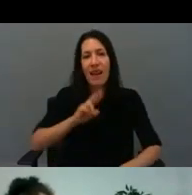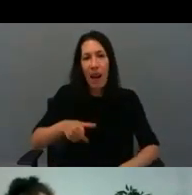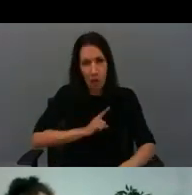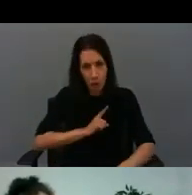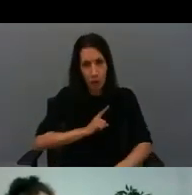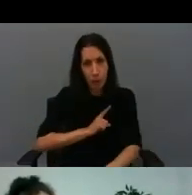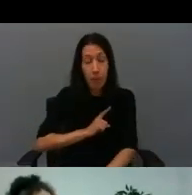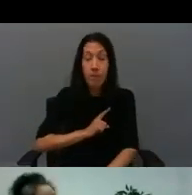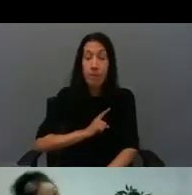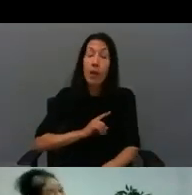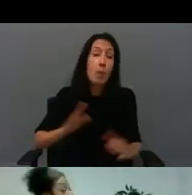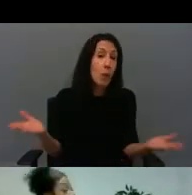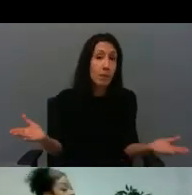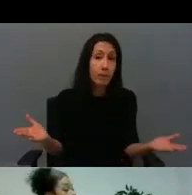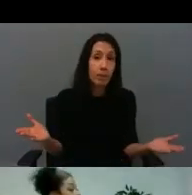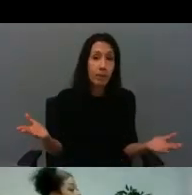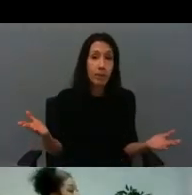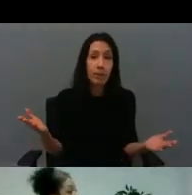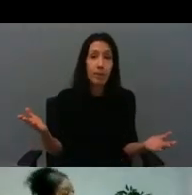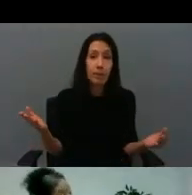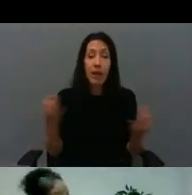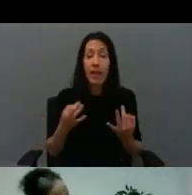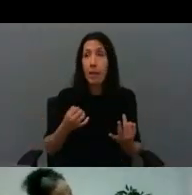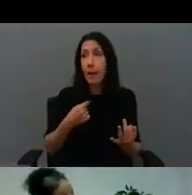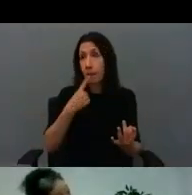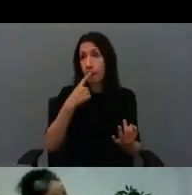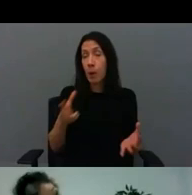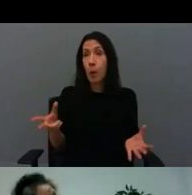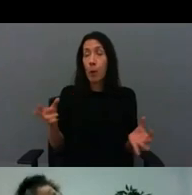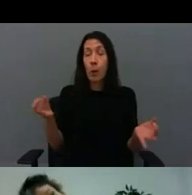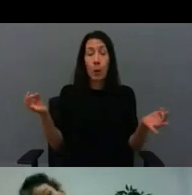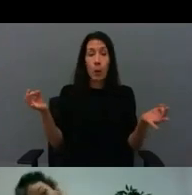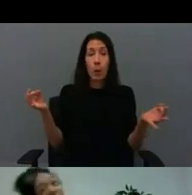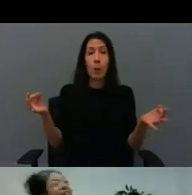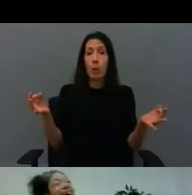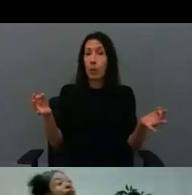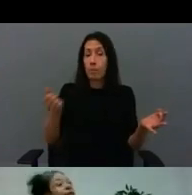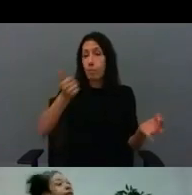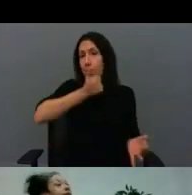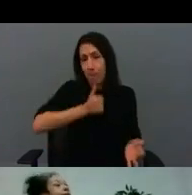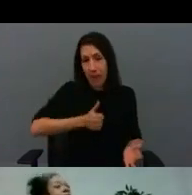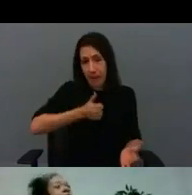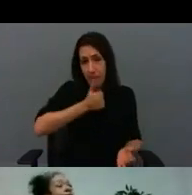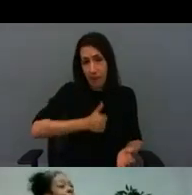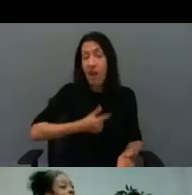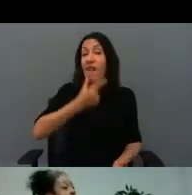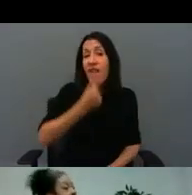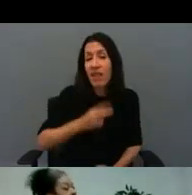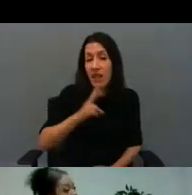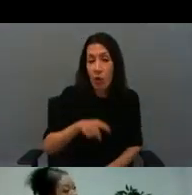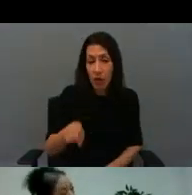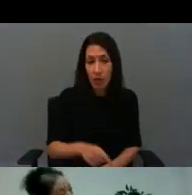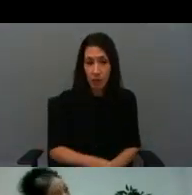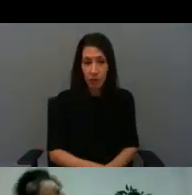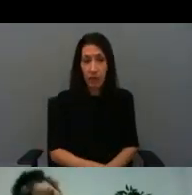pero bueno, hay que respirar también, ese es y expresarlo, no